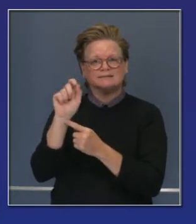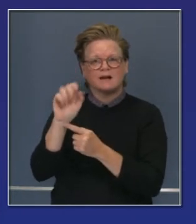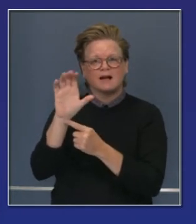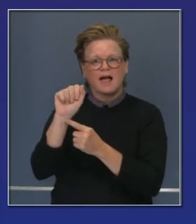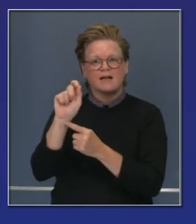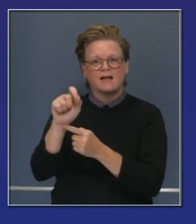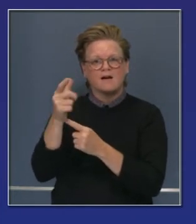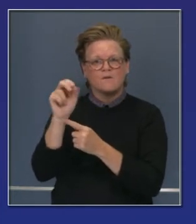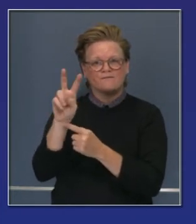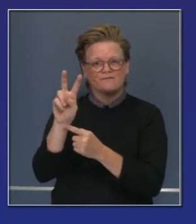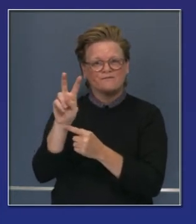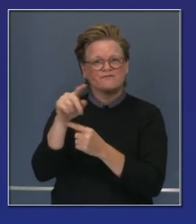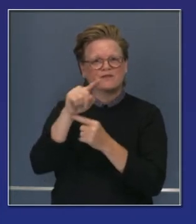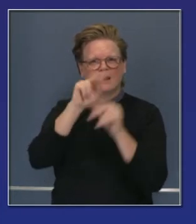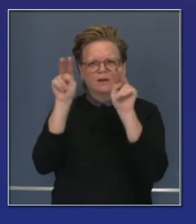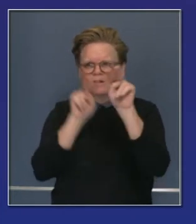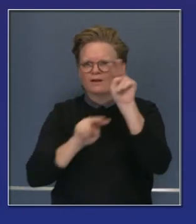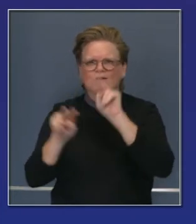covid19.ca.gov,